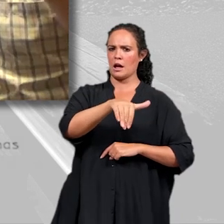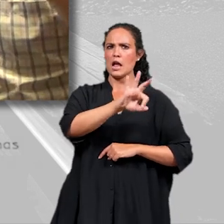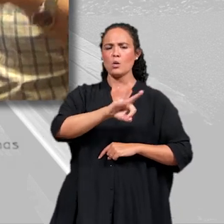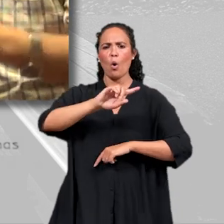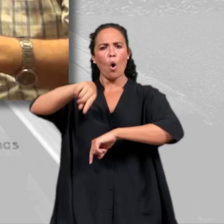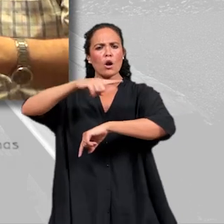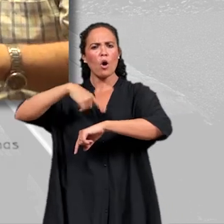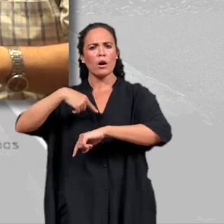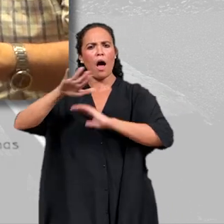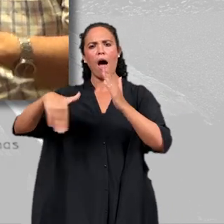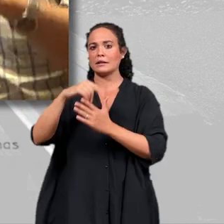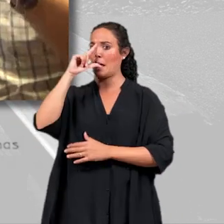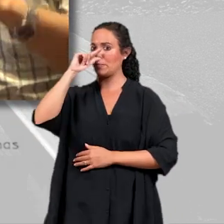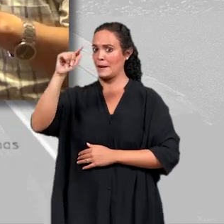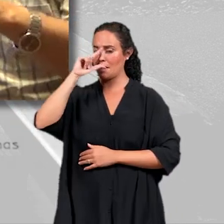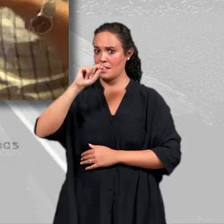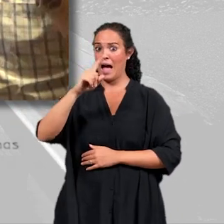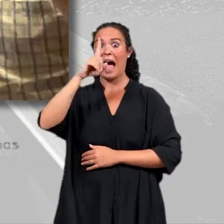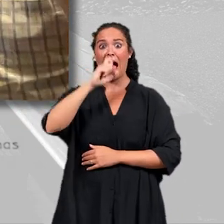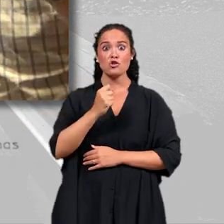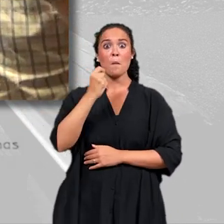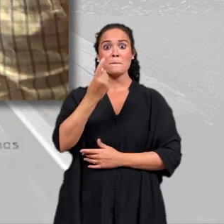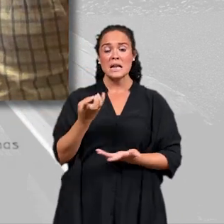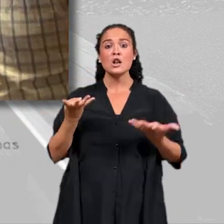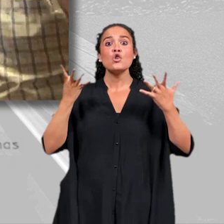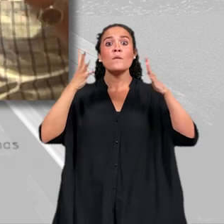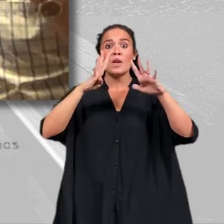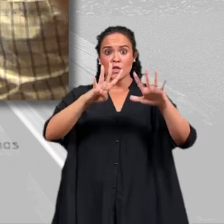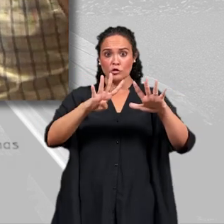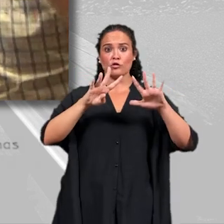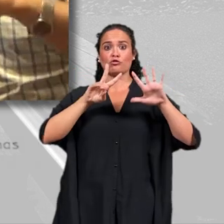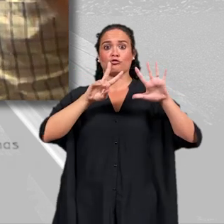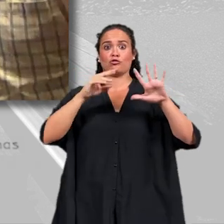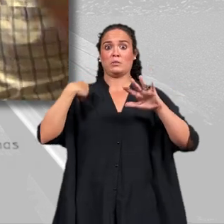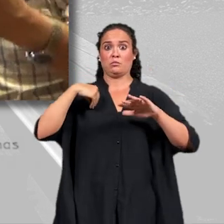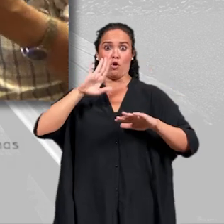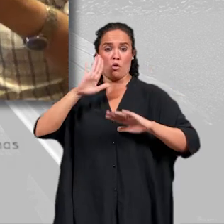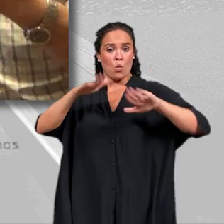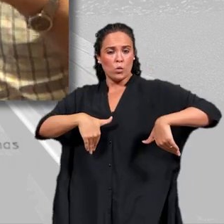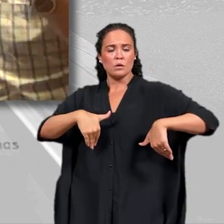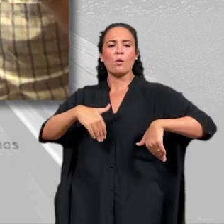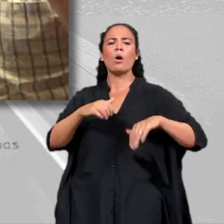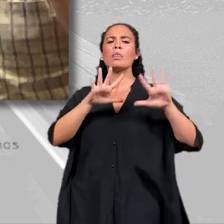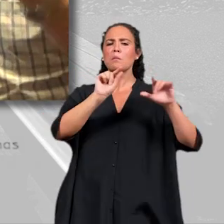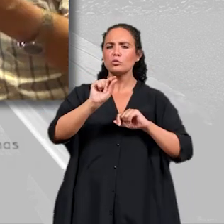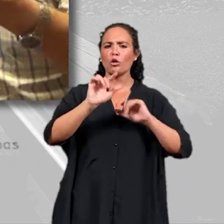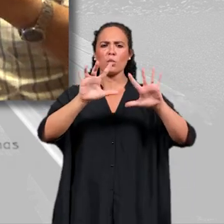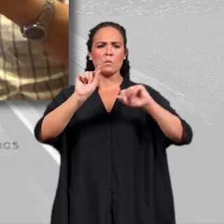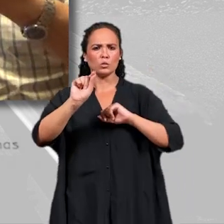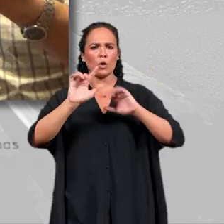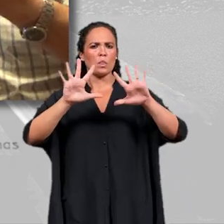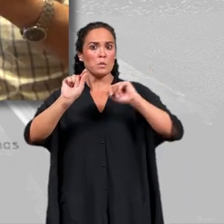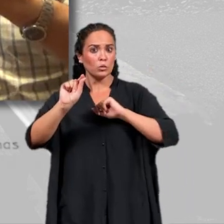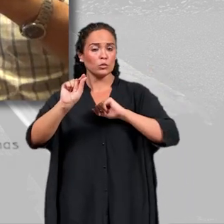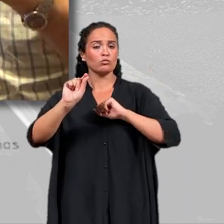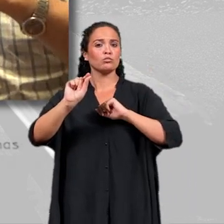y cada hora a Plencia. Y en ese año, primero, aconteció trenes cada 10 minutos